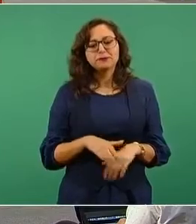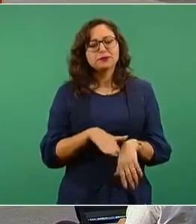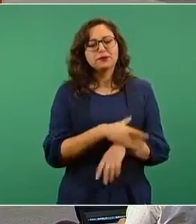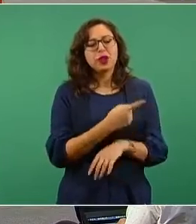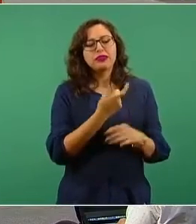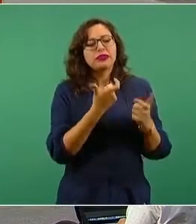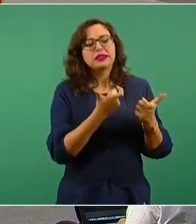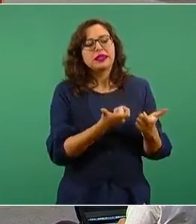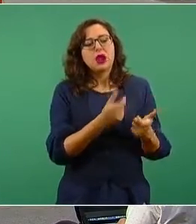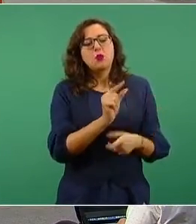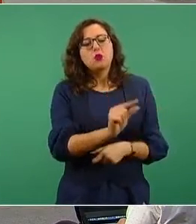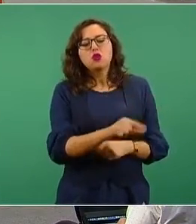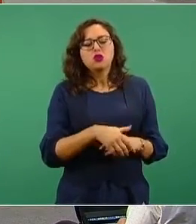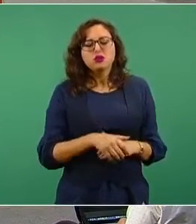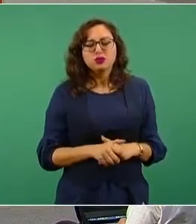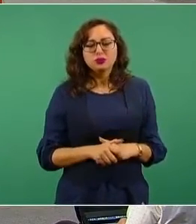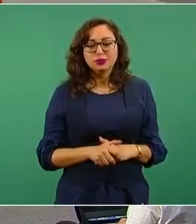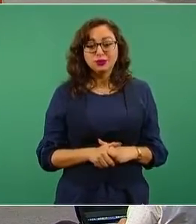solvencia económica.